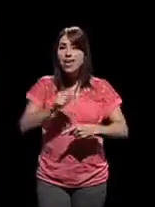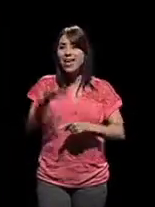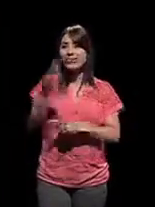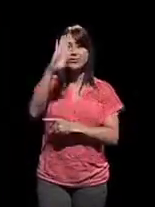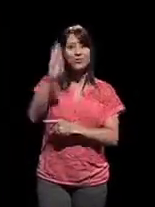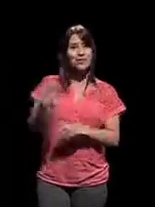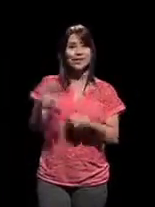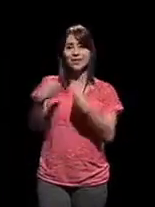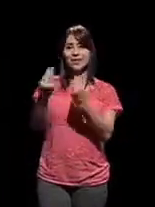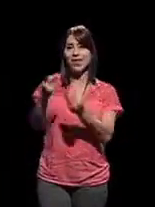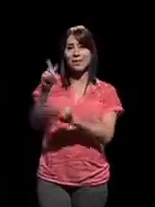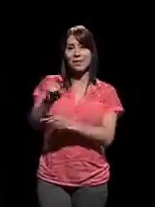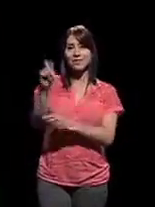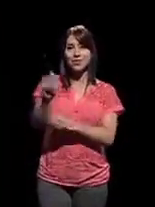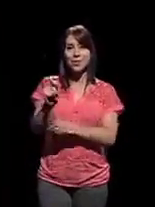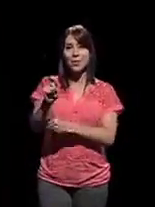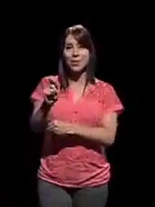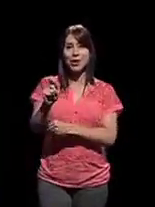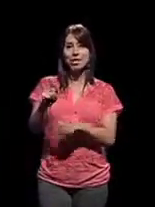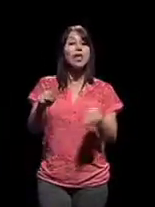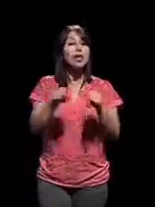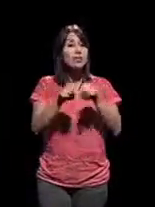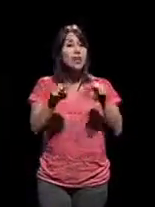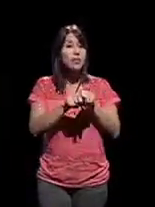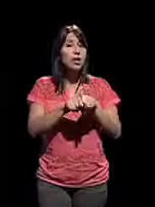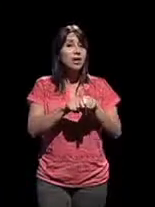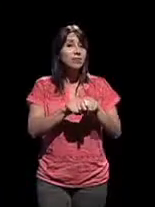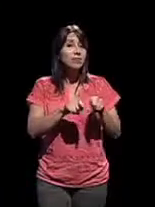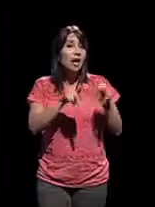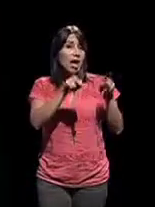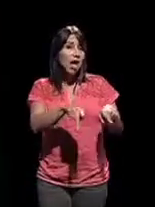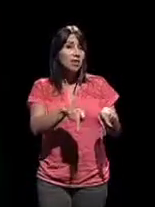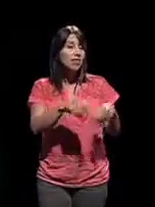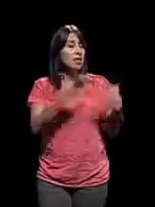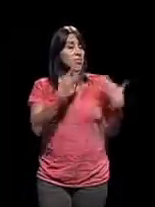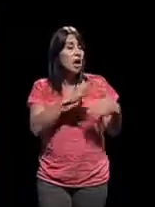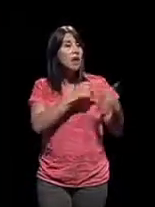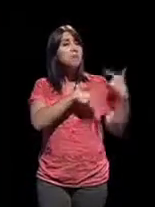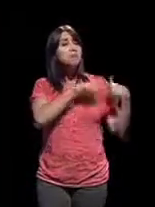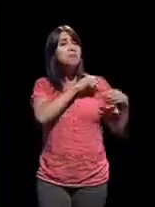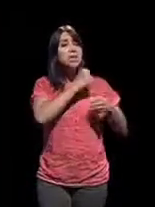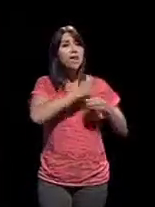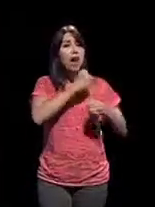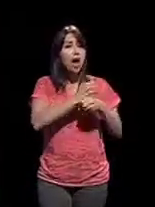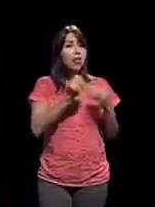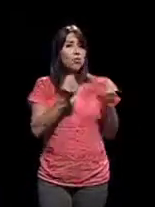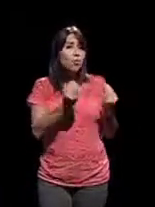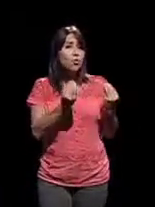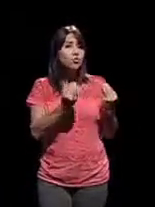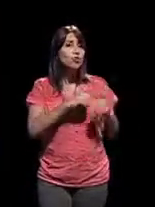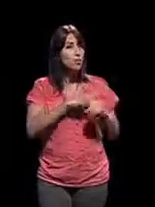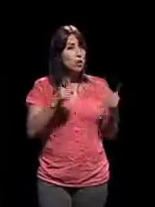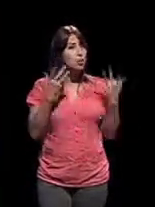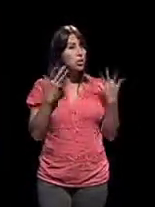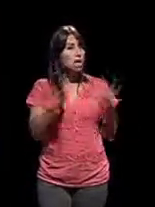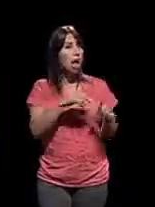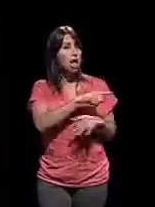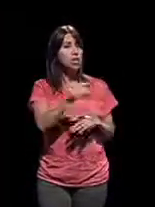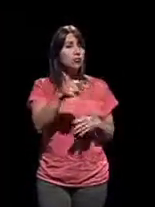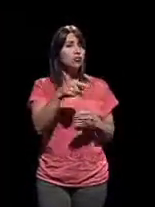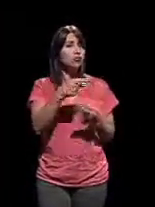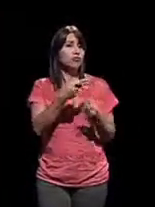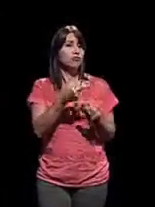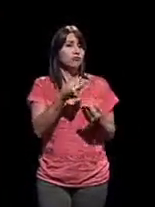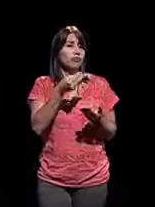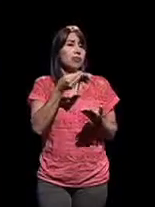¿verdad? Porque esa es parte de la realidad. Y también gente que ha trabajado muchísimo en otros ámbitos, pero que sí han